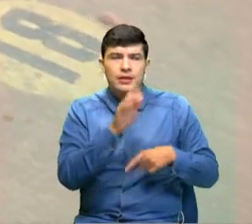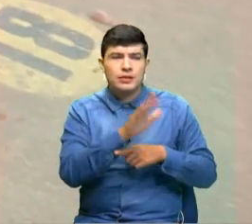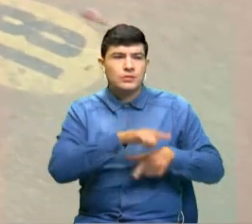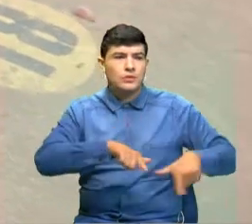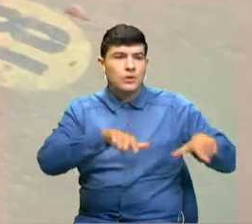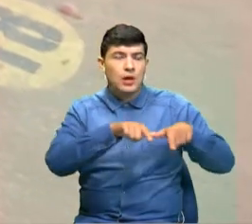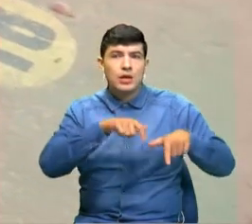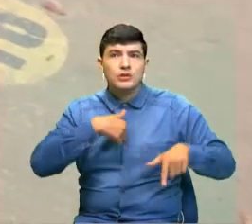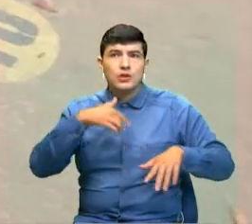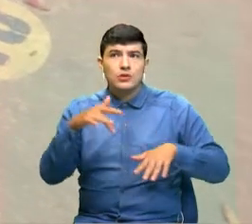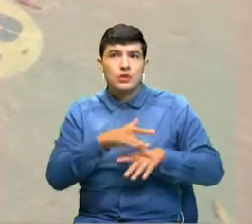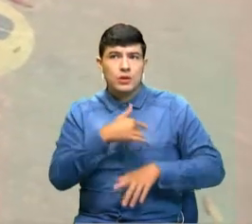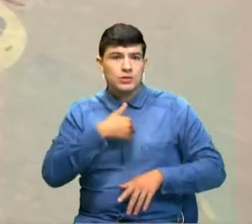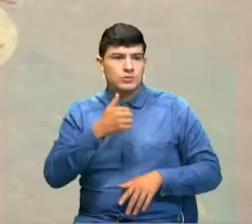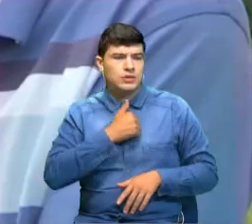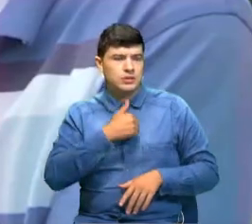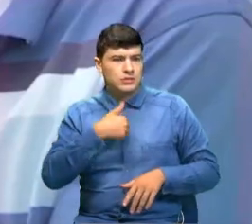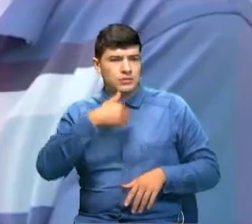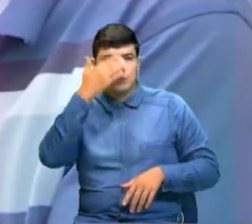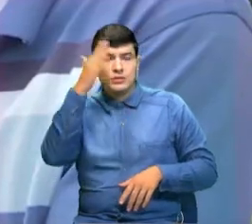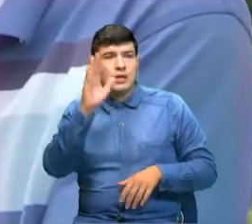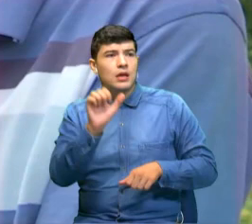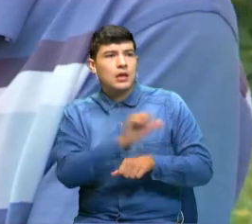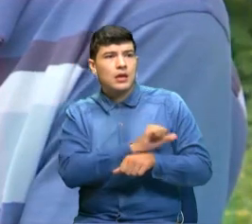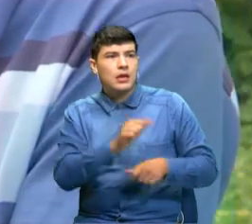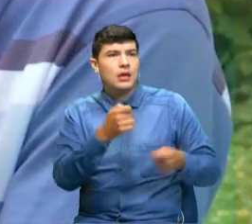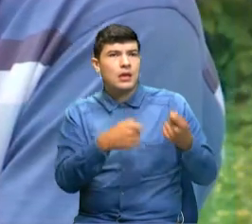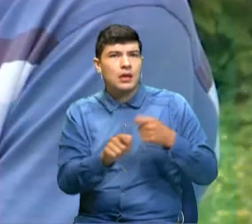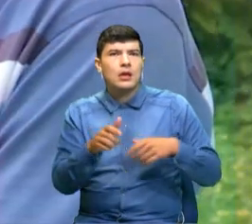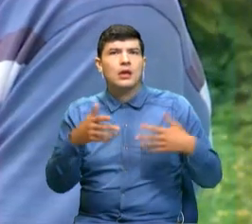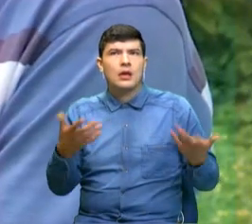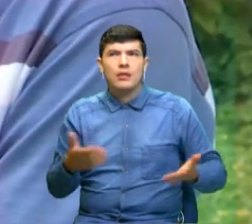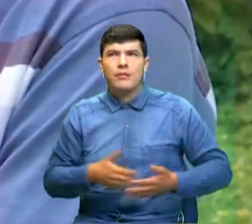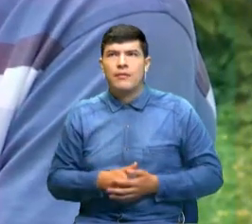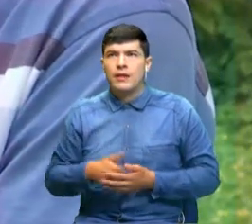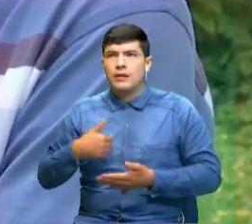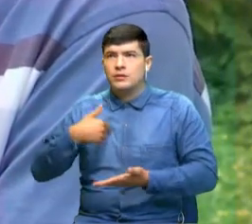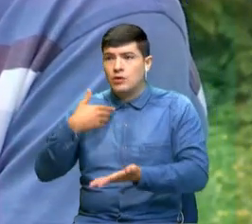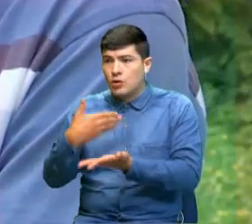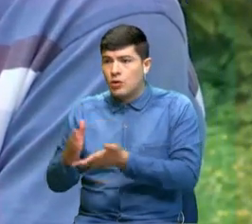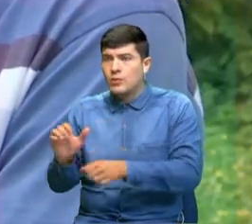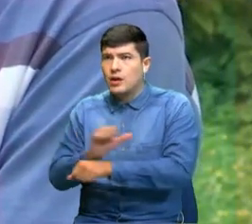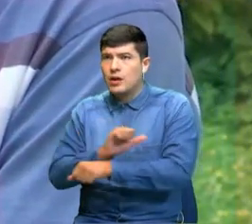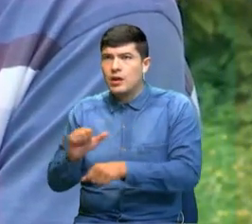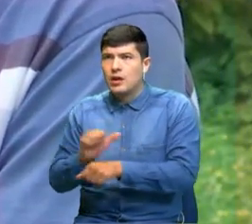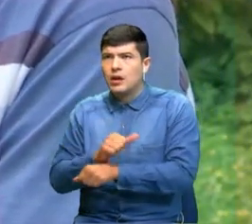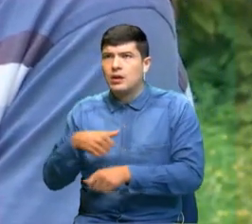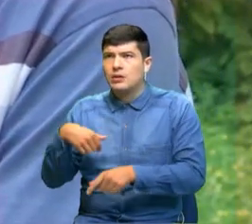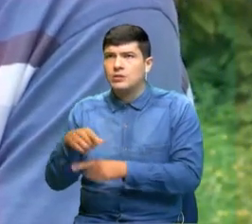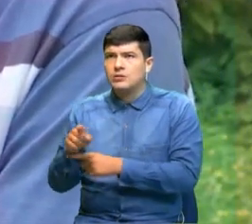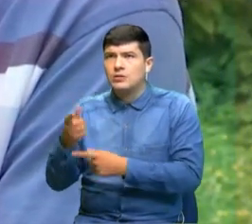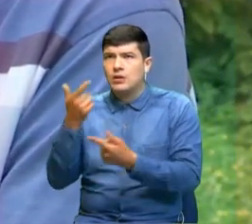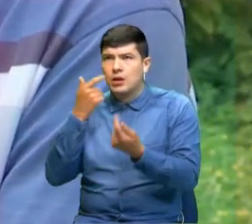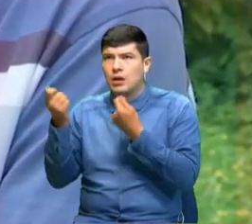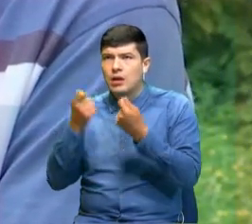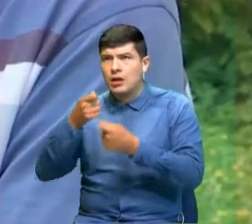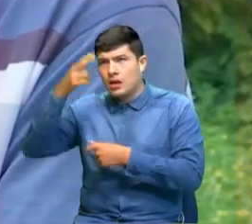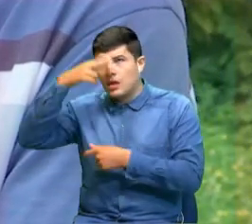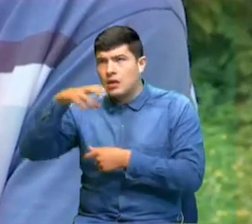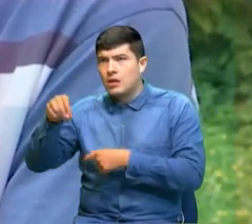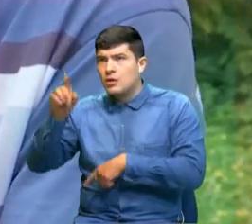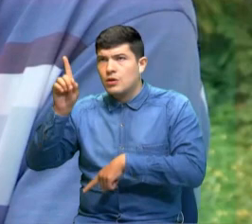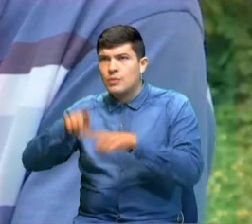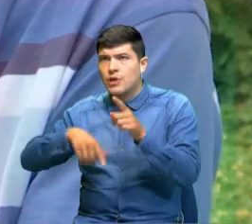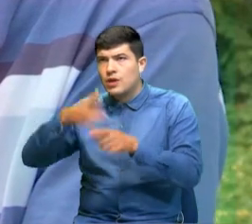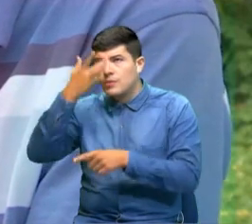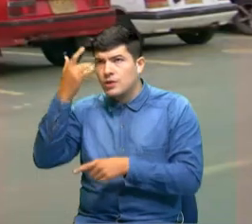yo tenía que manejarlo yo mismo. Le dije, si no sé manejarlo, entonces si usted compra un carro y lo maneja un nieto, un hijo, no puede tampoco tenerlo porque